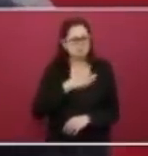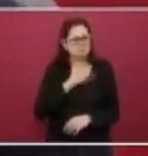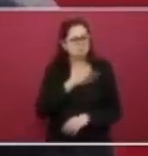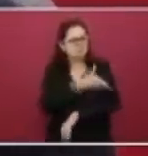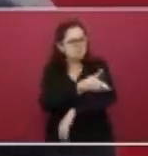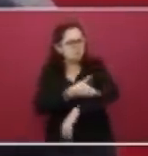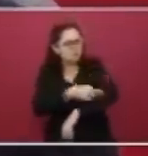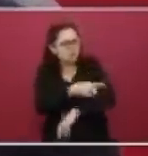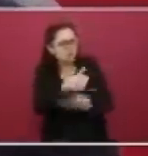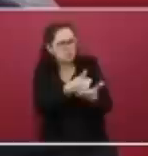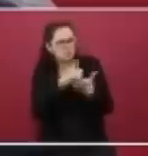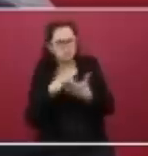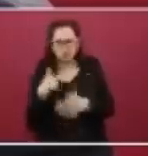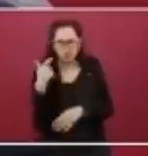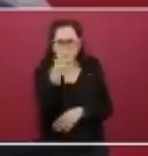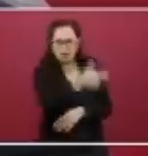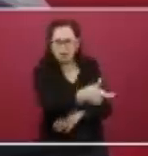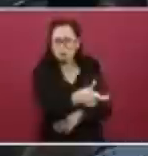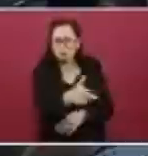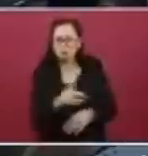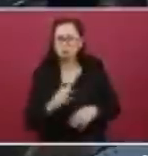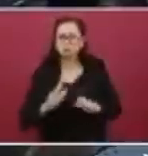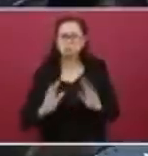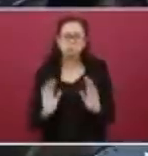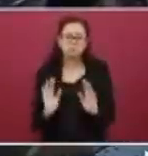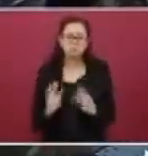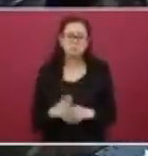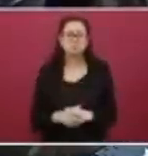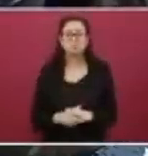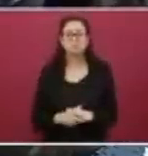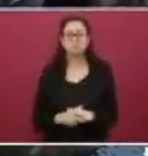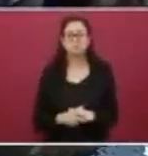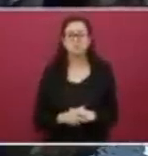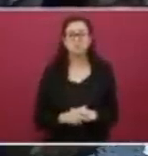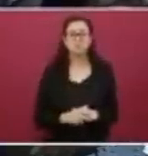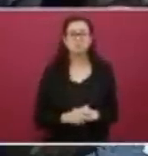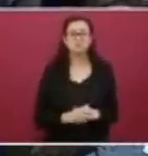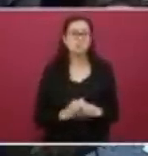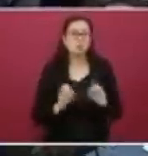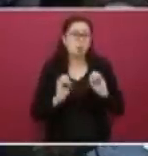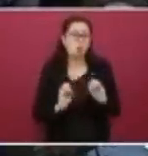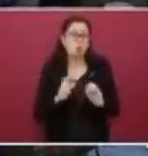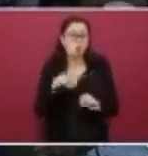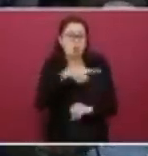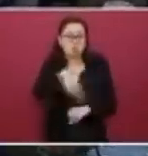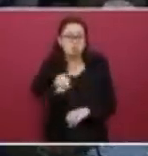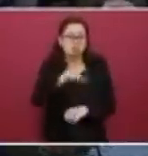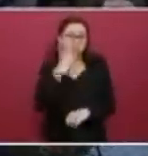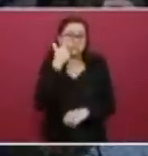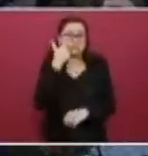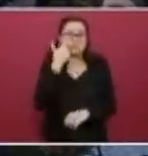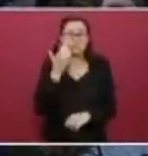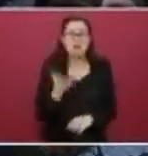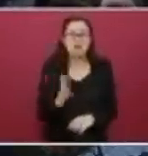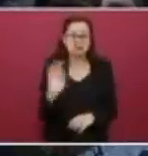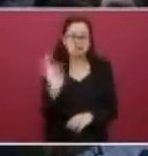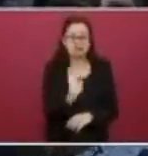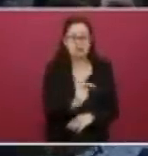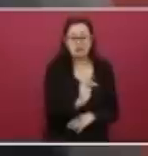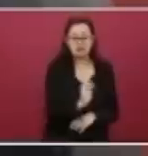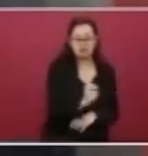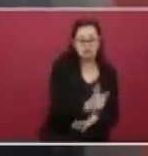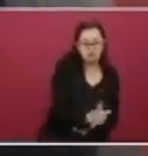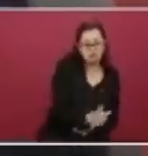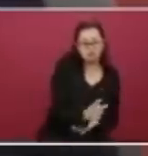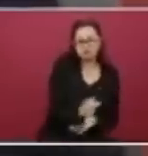familiar que me ayude o hacerlo de otra manera los que tengan más de un niño